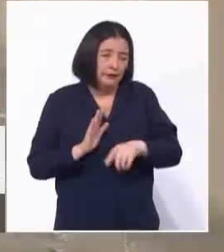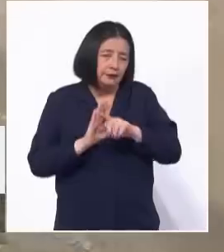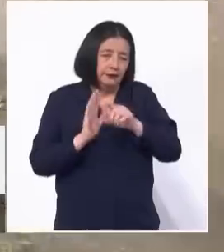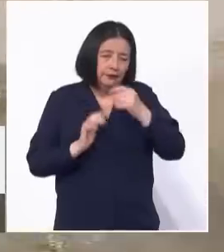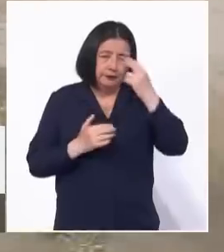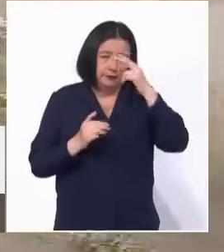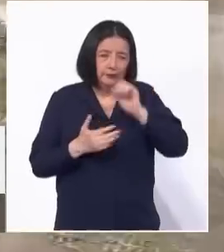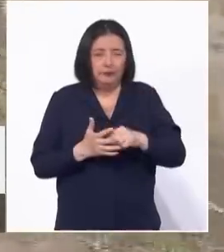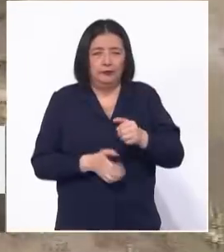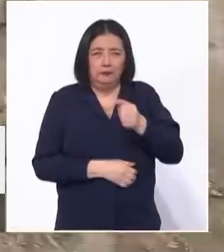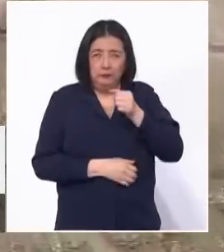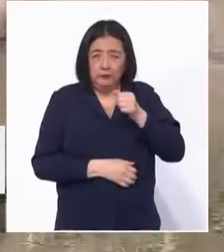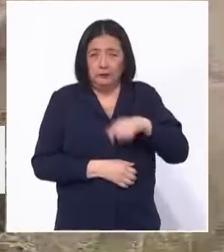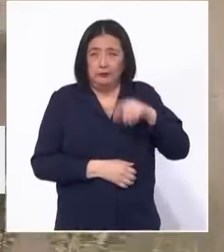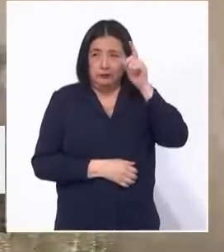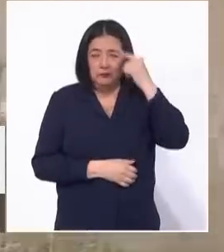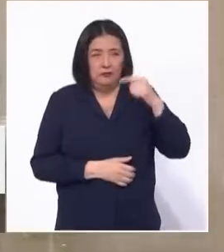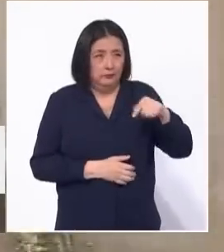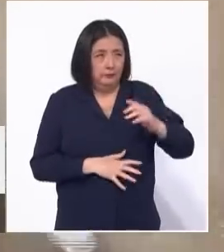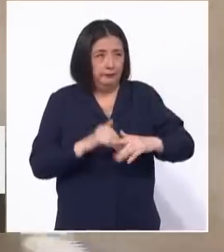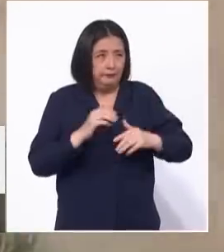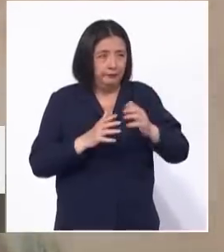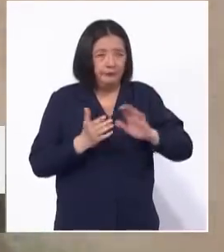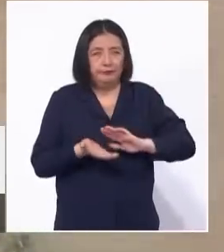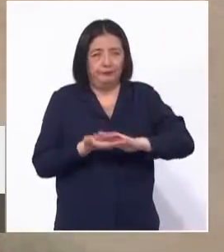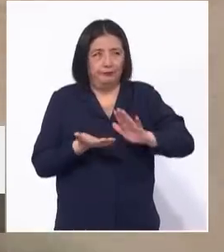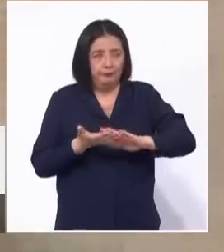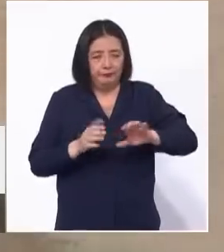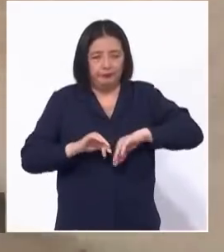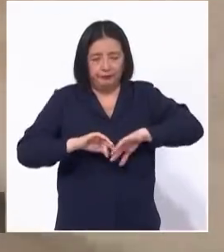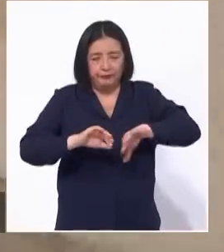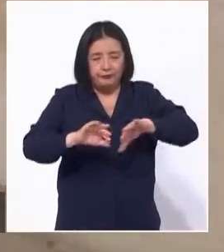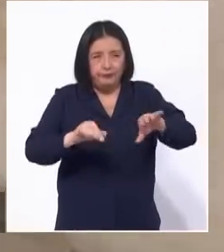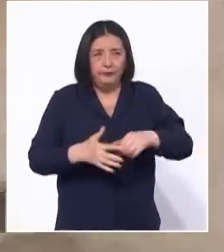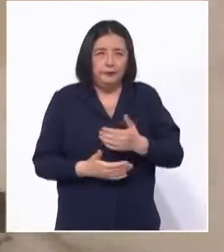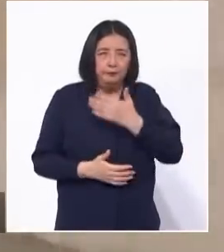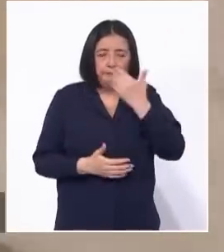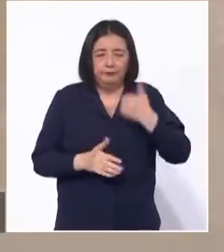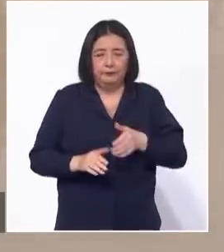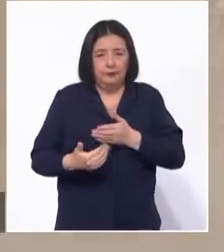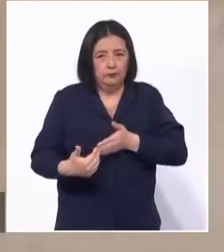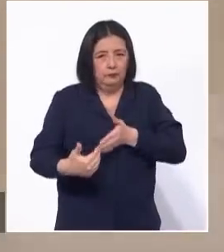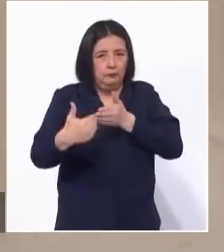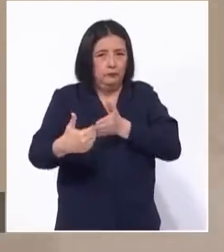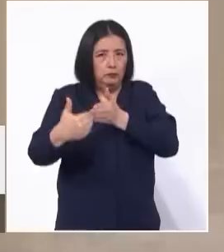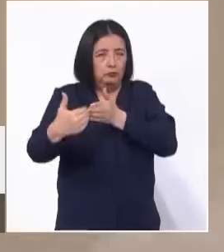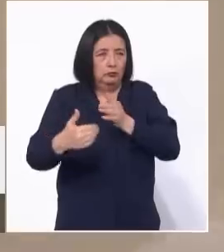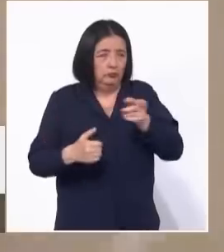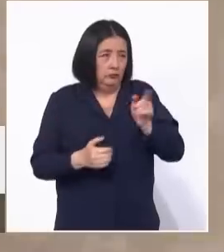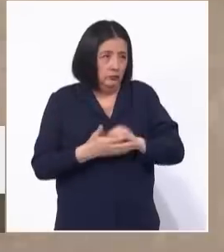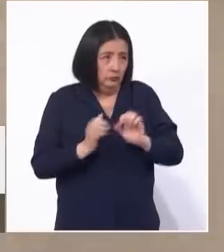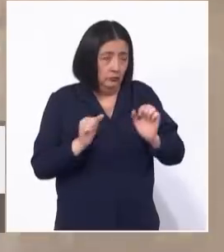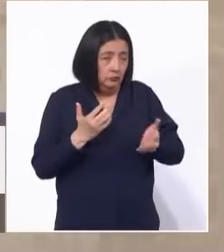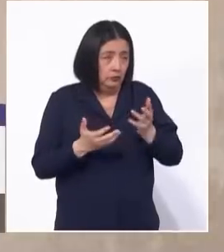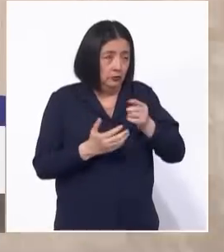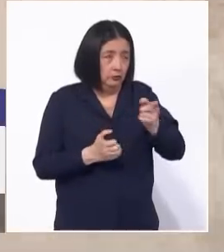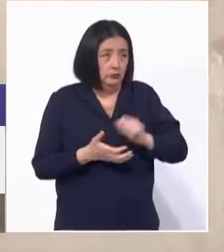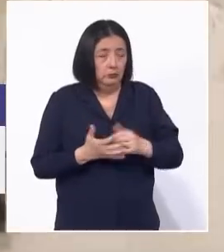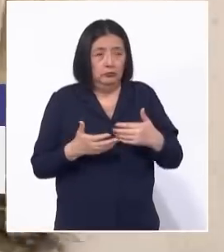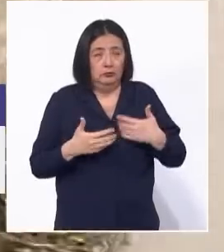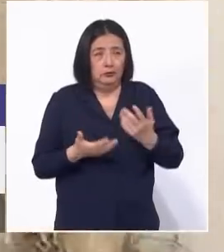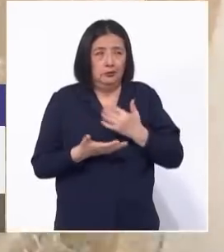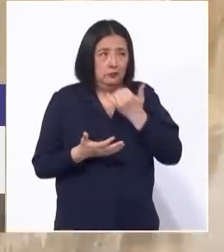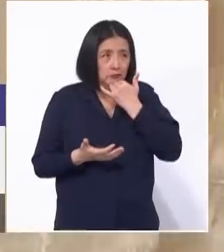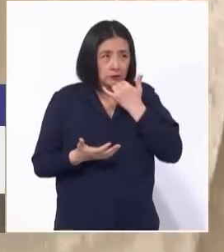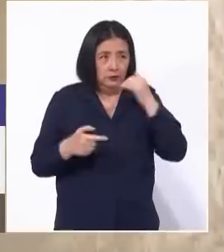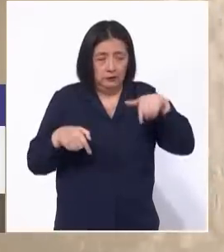Álvarez. Nos hablaba sobre esta obra que se habría hecho de descolmatación. Quizá habría sido mejor un muro de contención. Por ejemplo, usted nos podría hablar sobre cuál es el